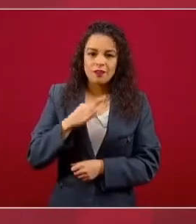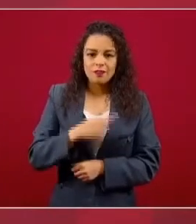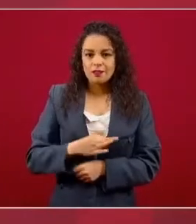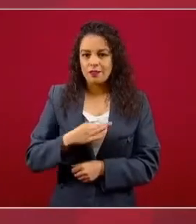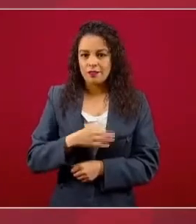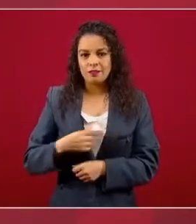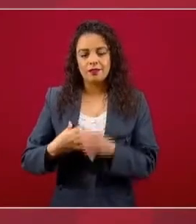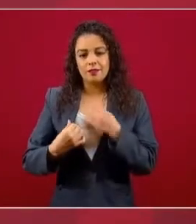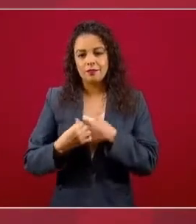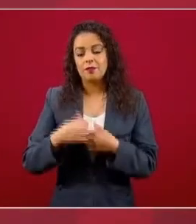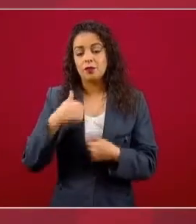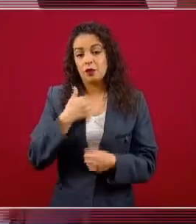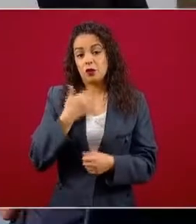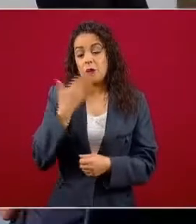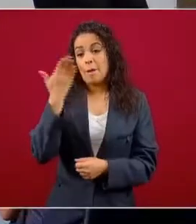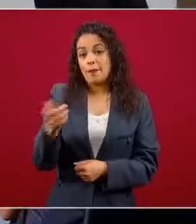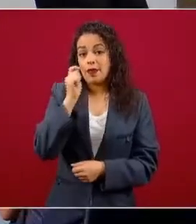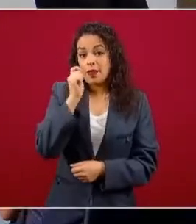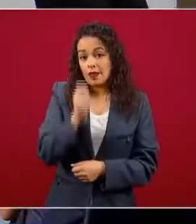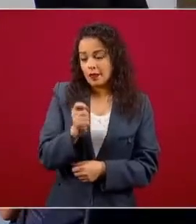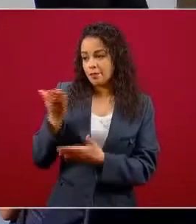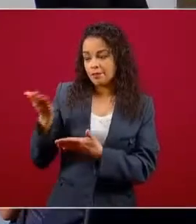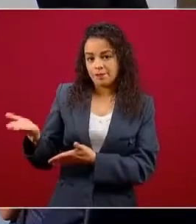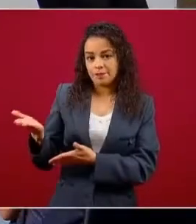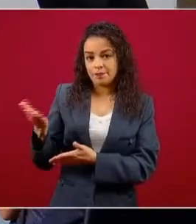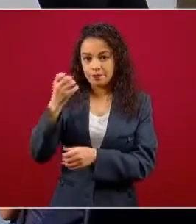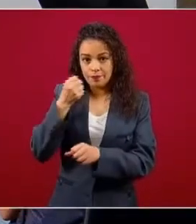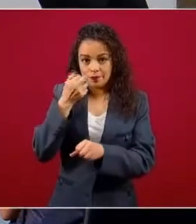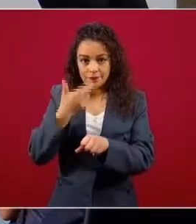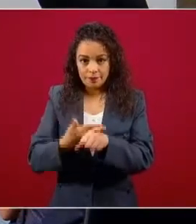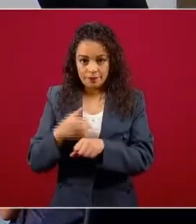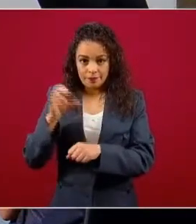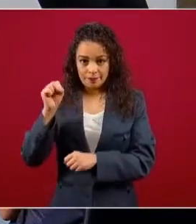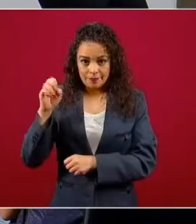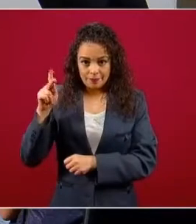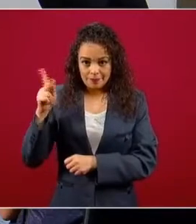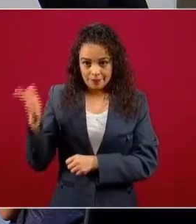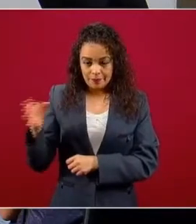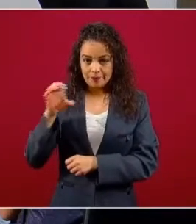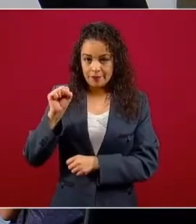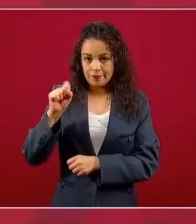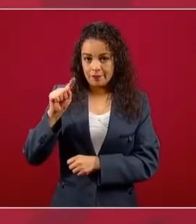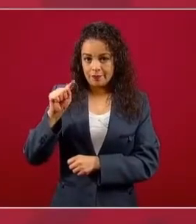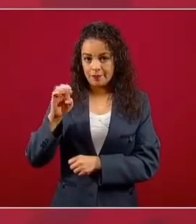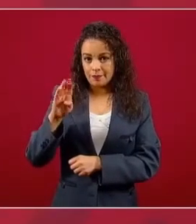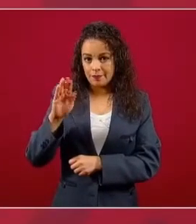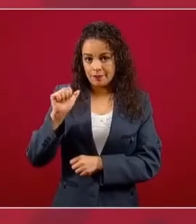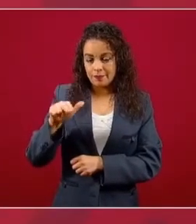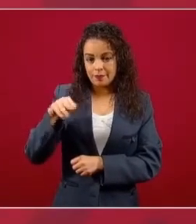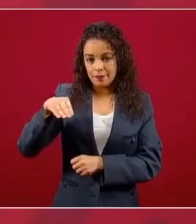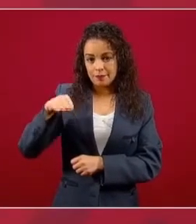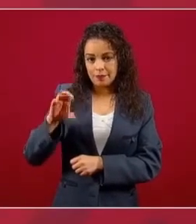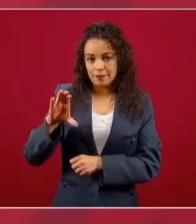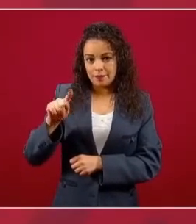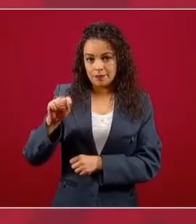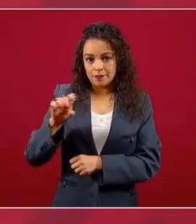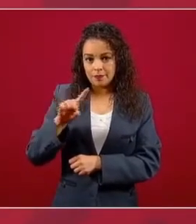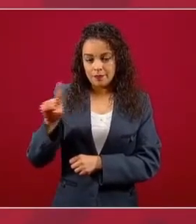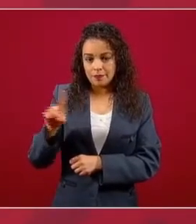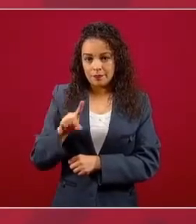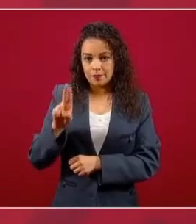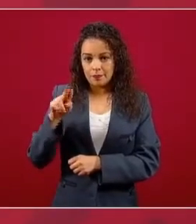al secretario de educación esteban moctezuma que él